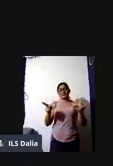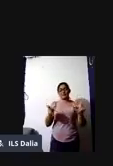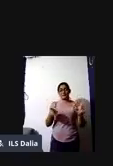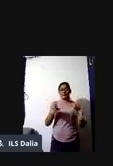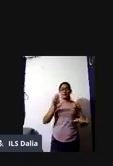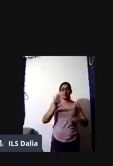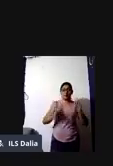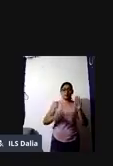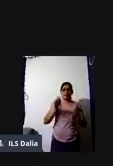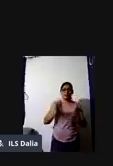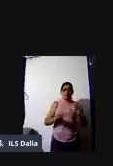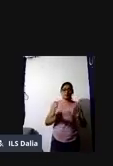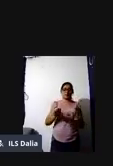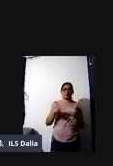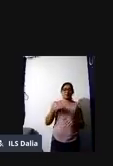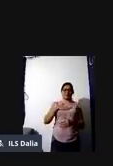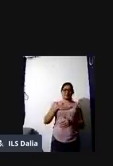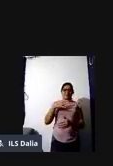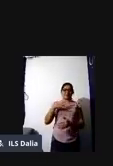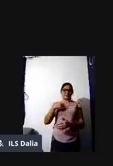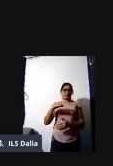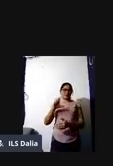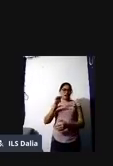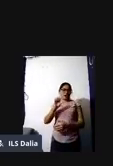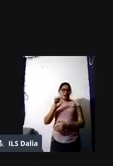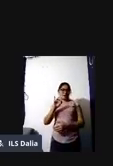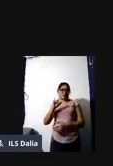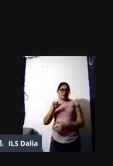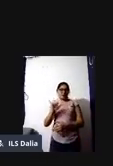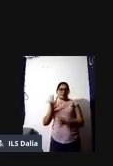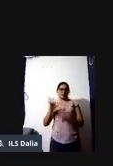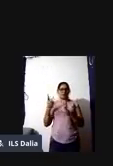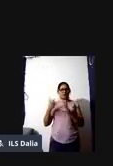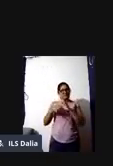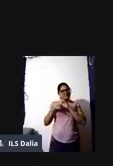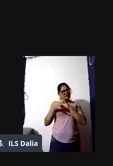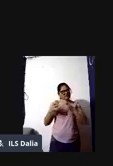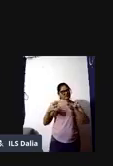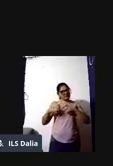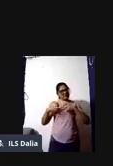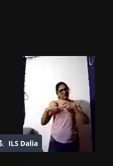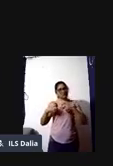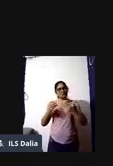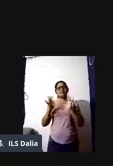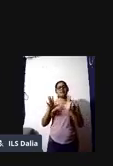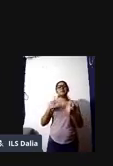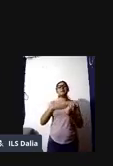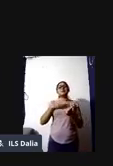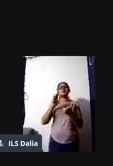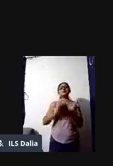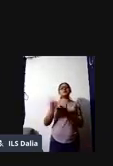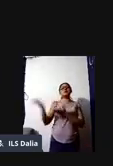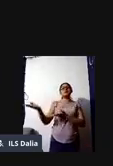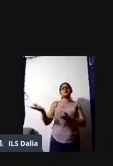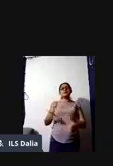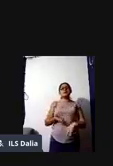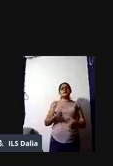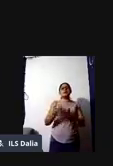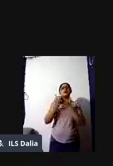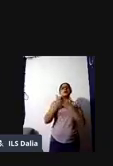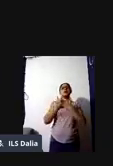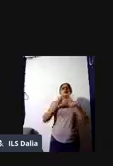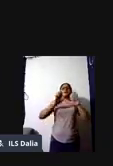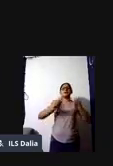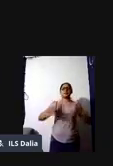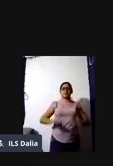que Camila y yo tenemos este rol de estamos enganchadas y viene Caro y entonces nos ayuda a desatorar. O,